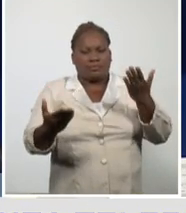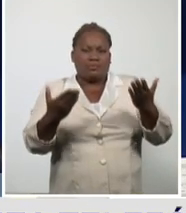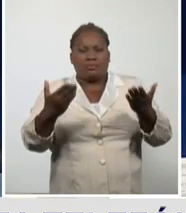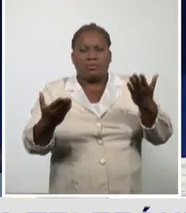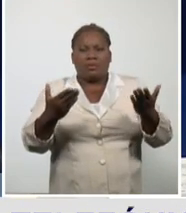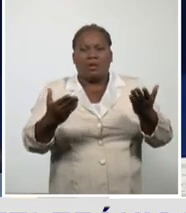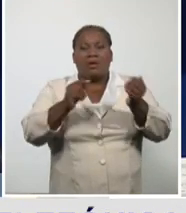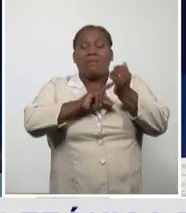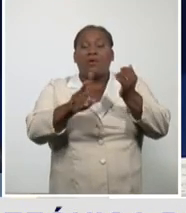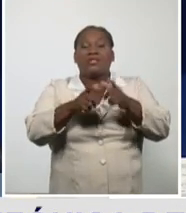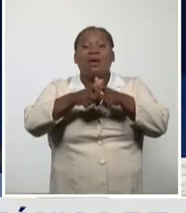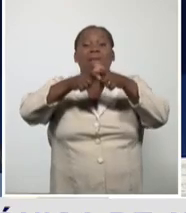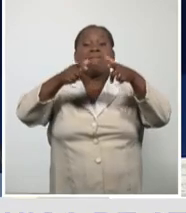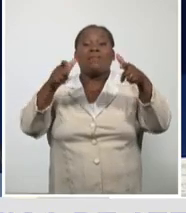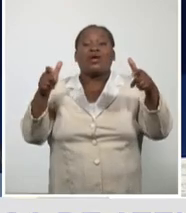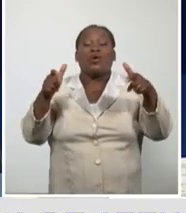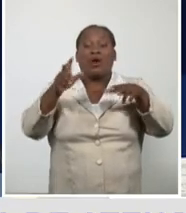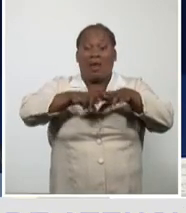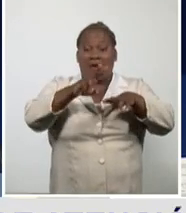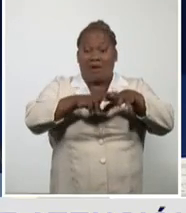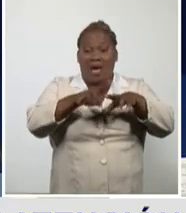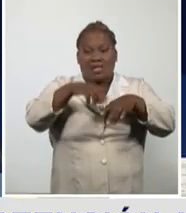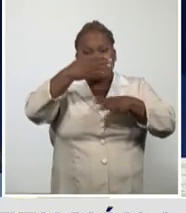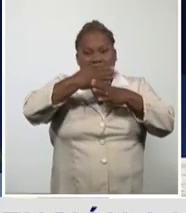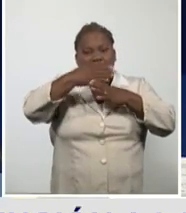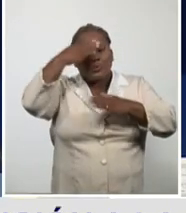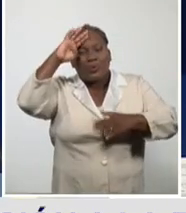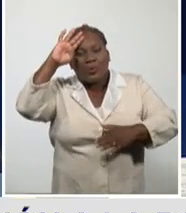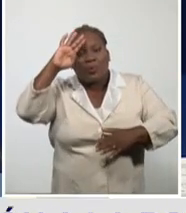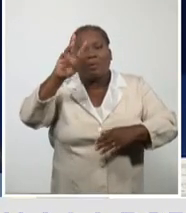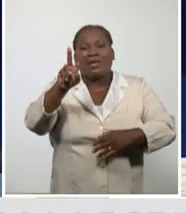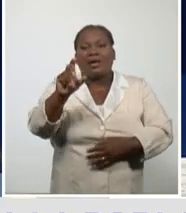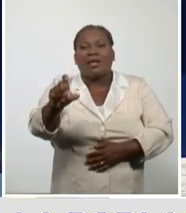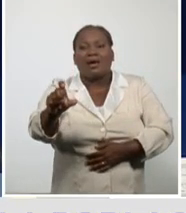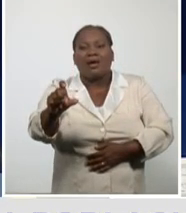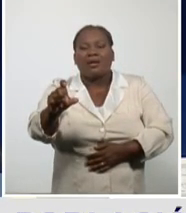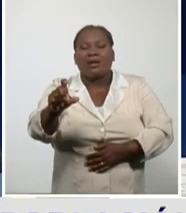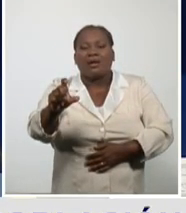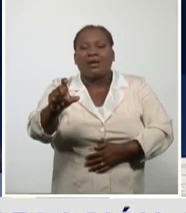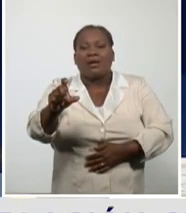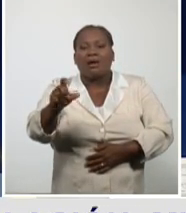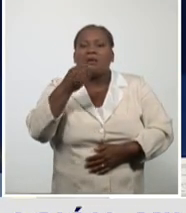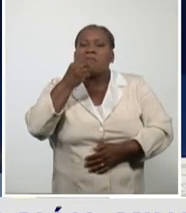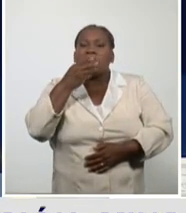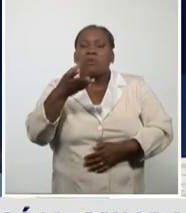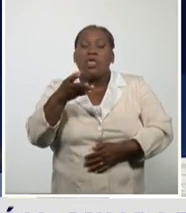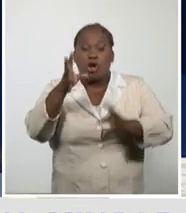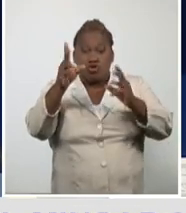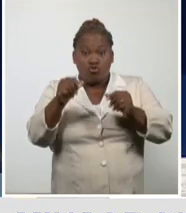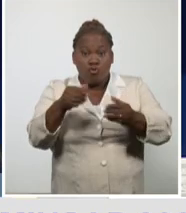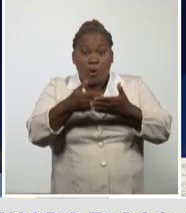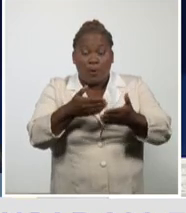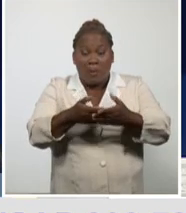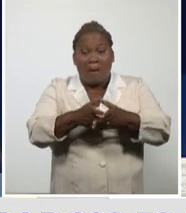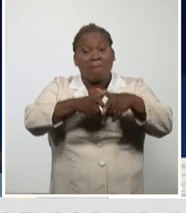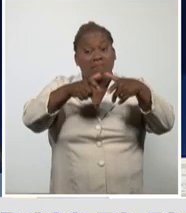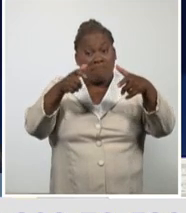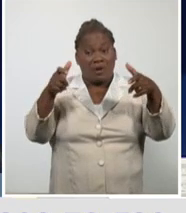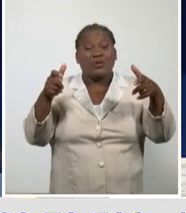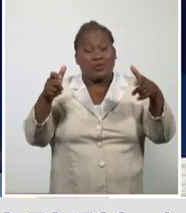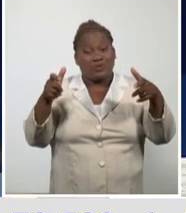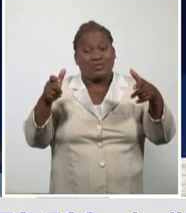provincias más grandes, como La Habana, Santiago de Cuba, Villa Clara, pues el número de pruebas tiene que ser un número mayor que las